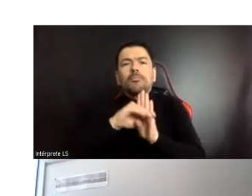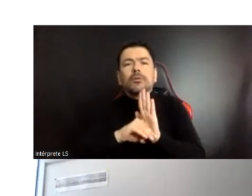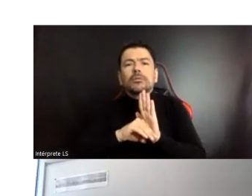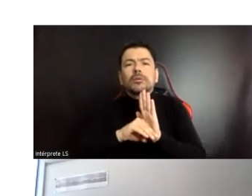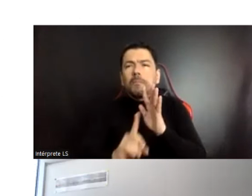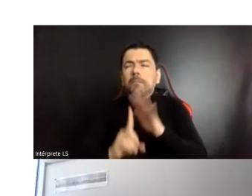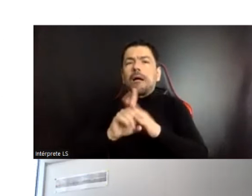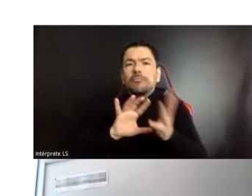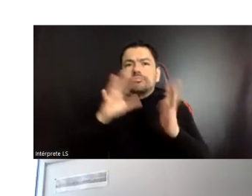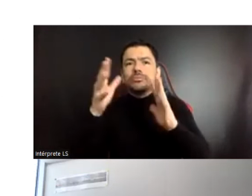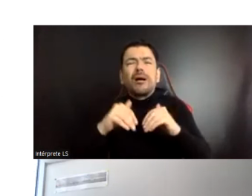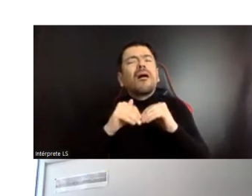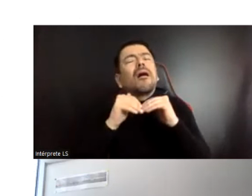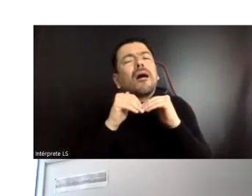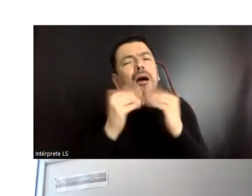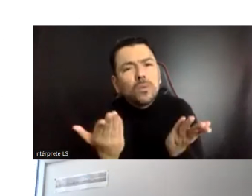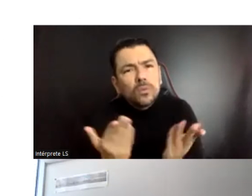gracias.